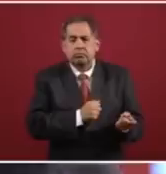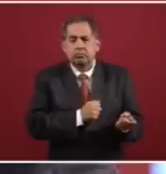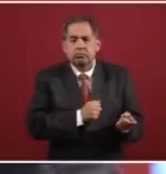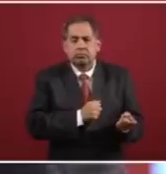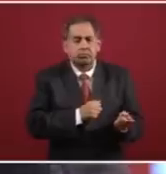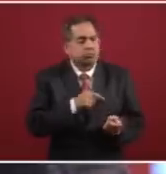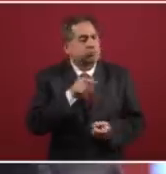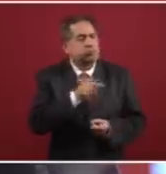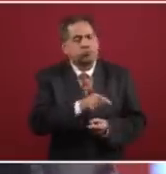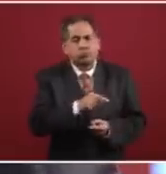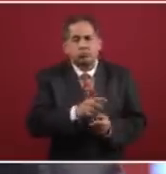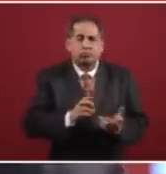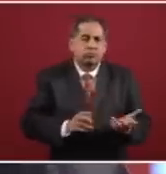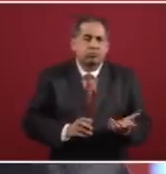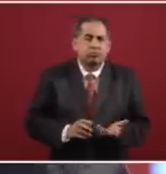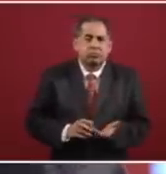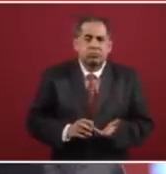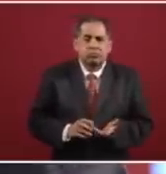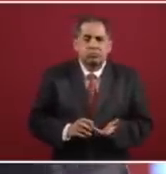está